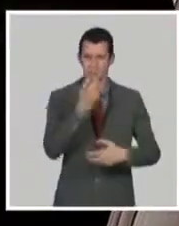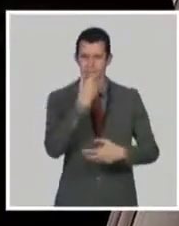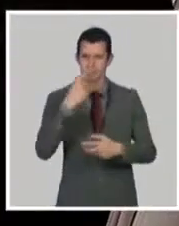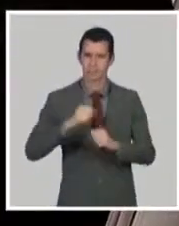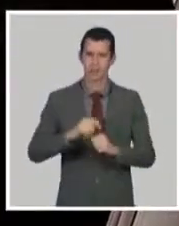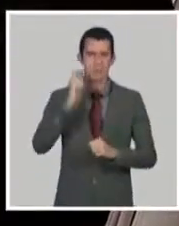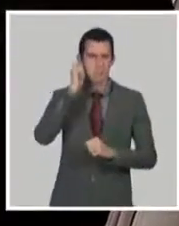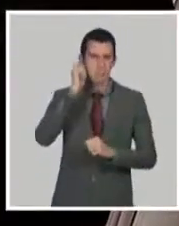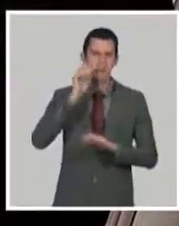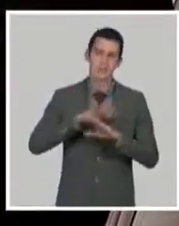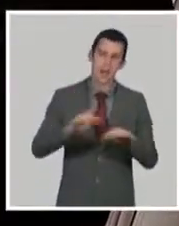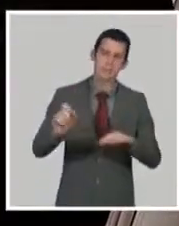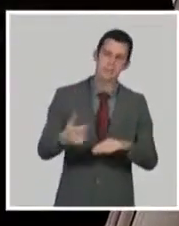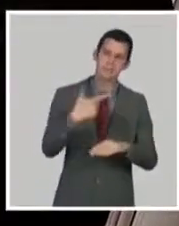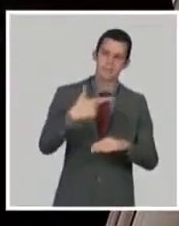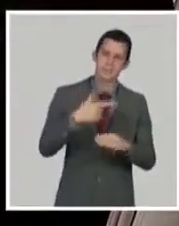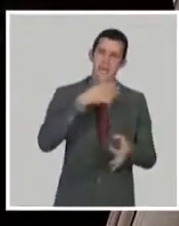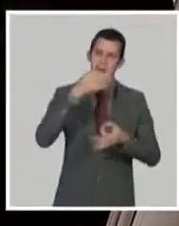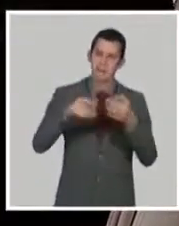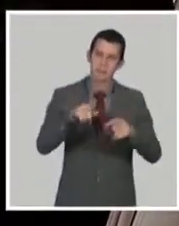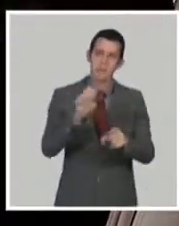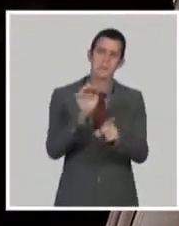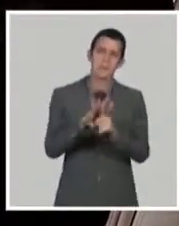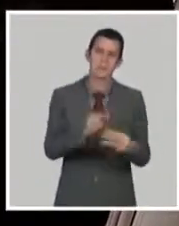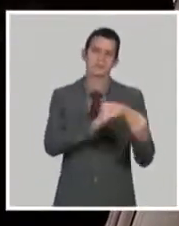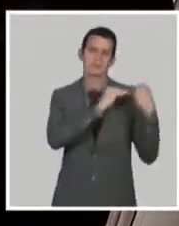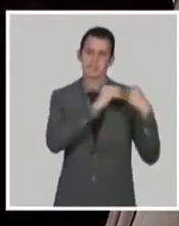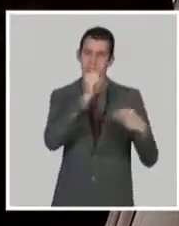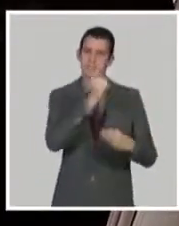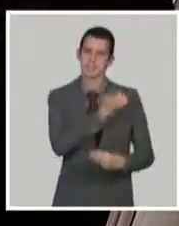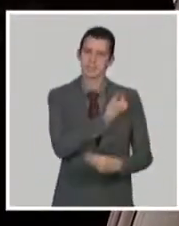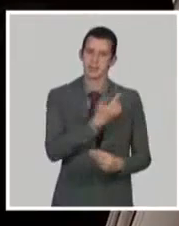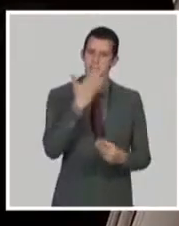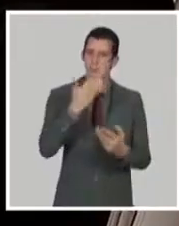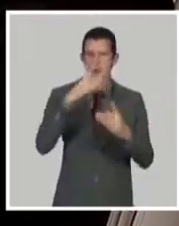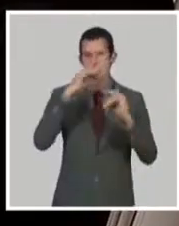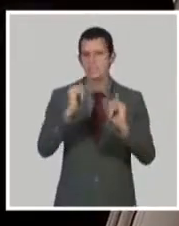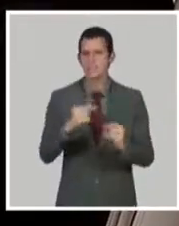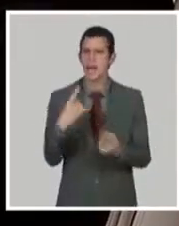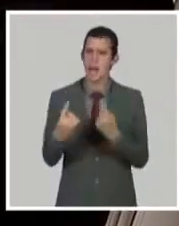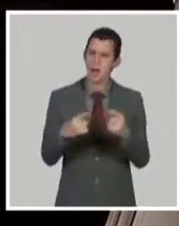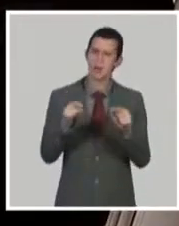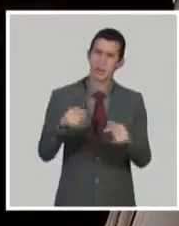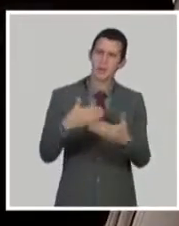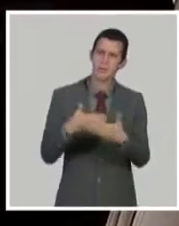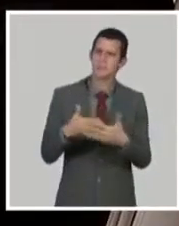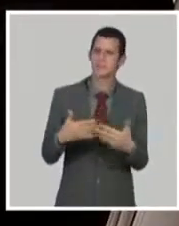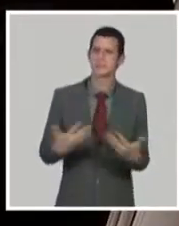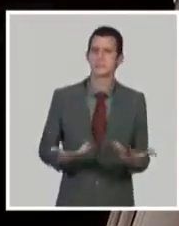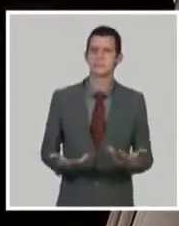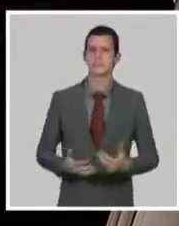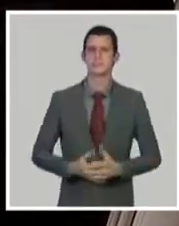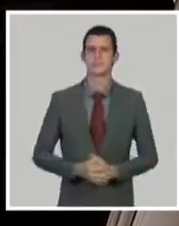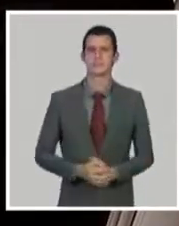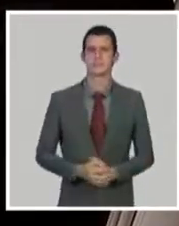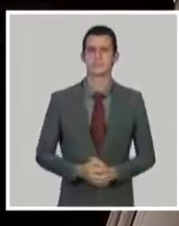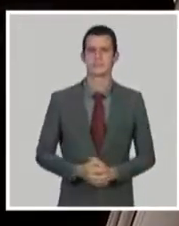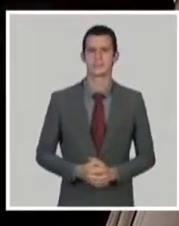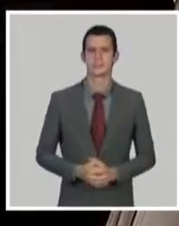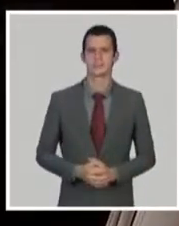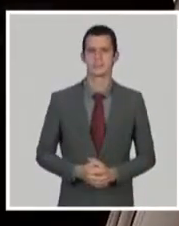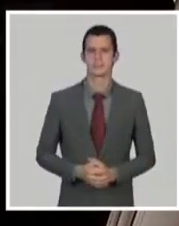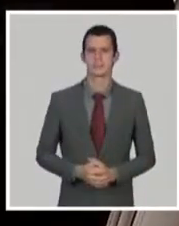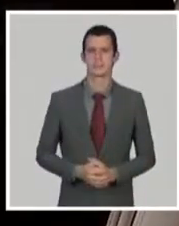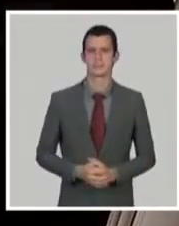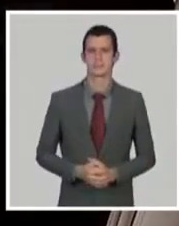desde diciembre. Así que hay buenas noticias del 6GB. Pero me gustaría, doctora, hablar precisamente